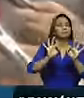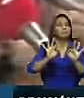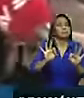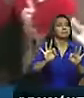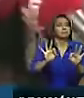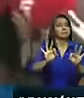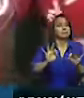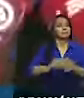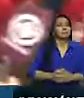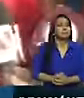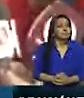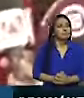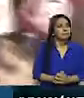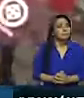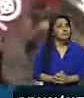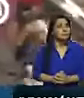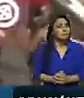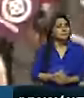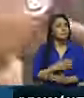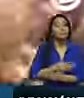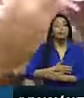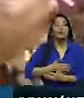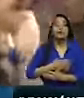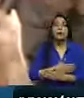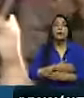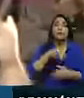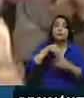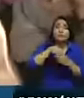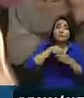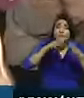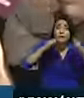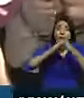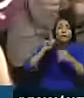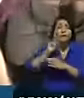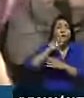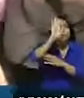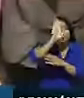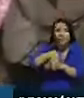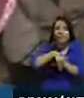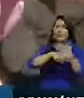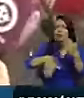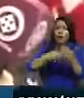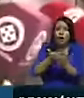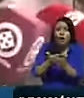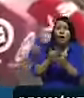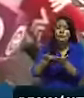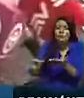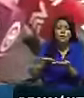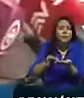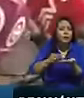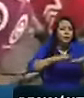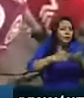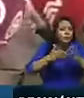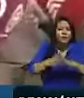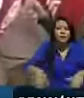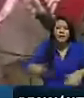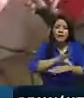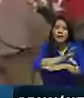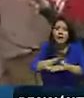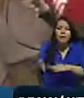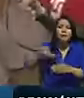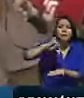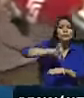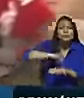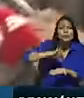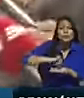más espectacular queden en casa todos desde los recintos comunas desde el campo desde las ciudades